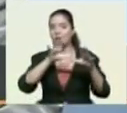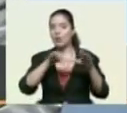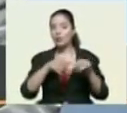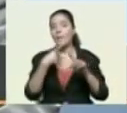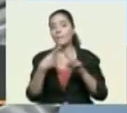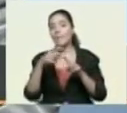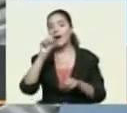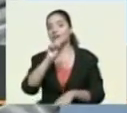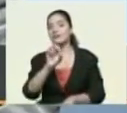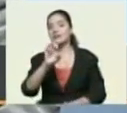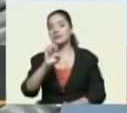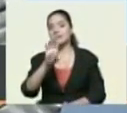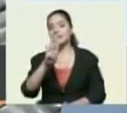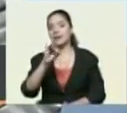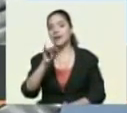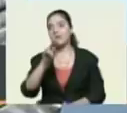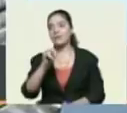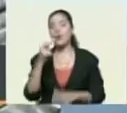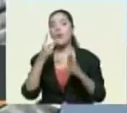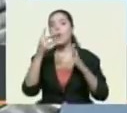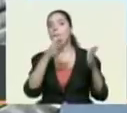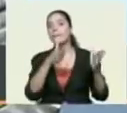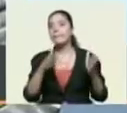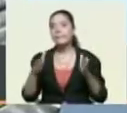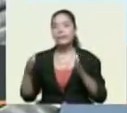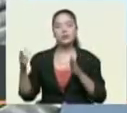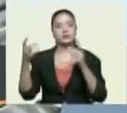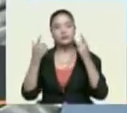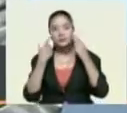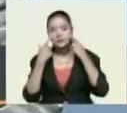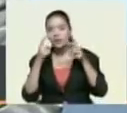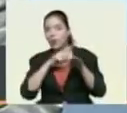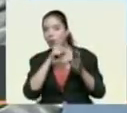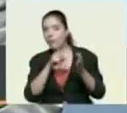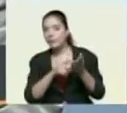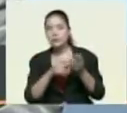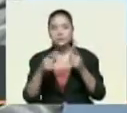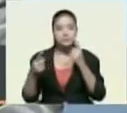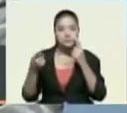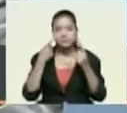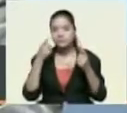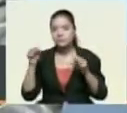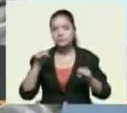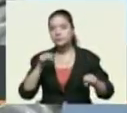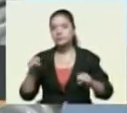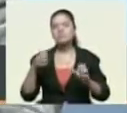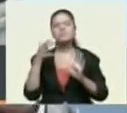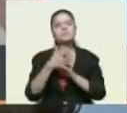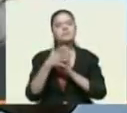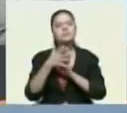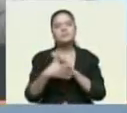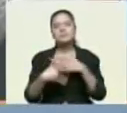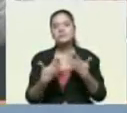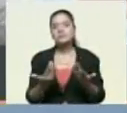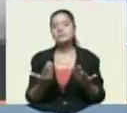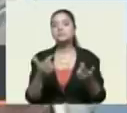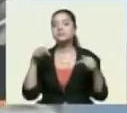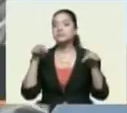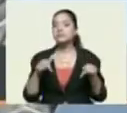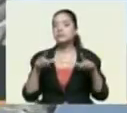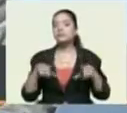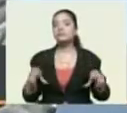SEBIN un operativo de largo alcance para, en esta